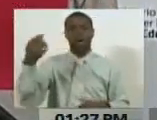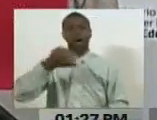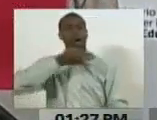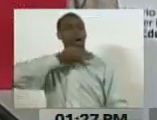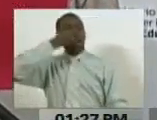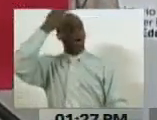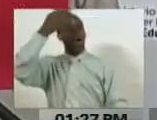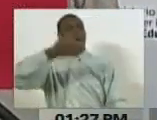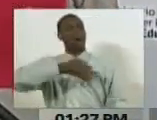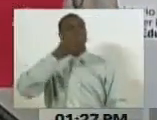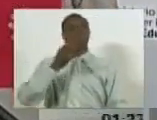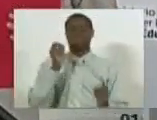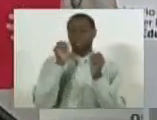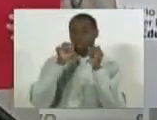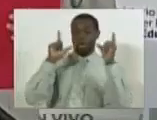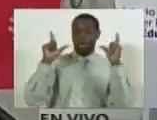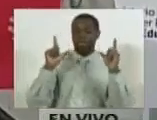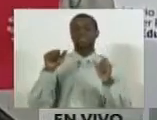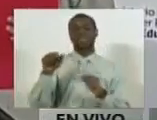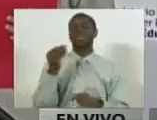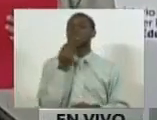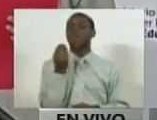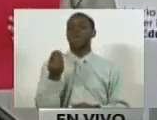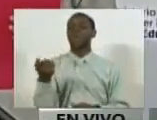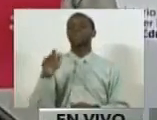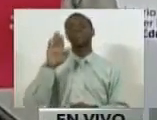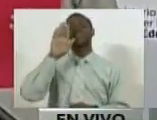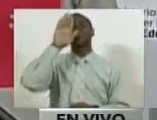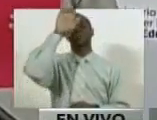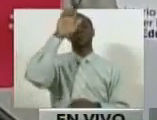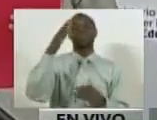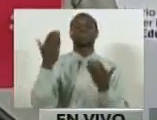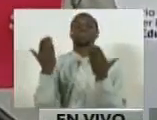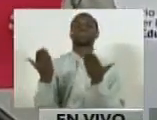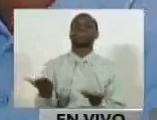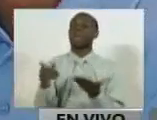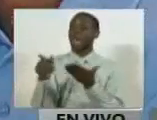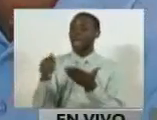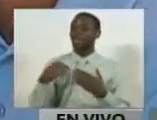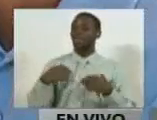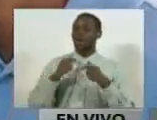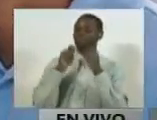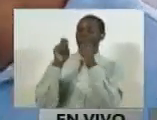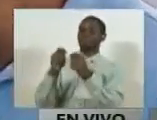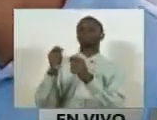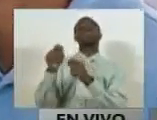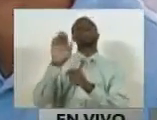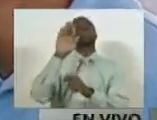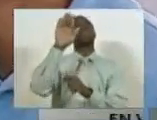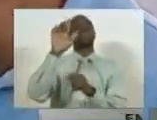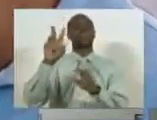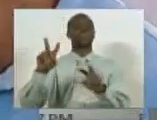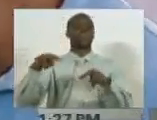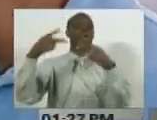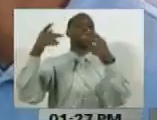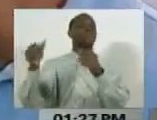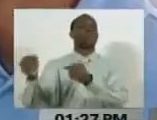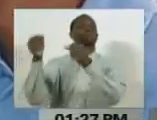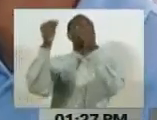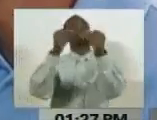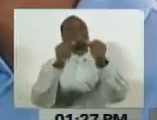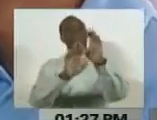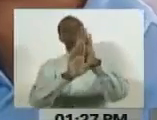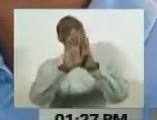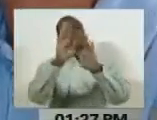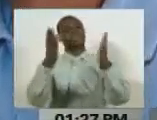declamación. Es la juventud del futuro, mira. En ellos está la esperanza del hombre nuevo, de la mujer nueva.